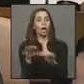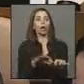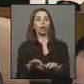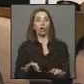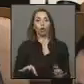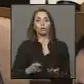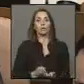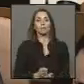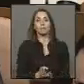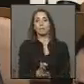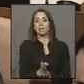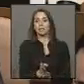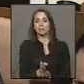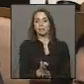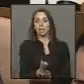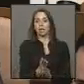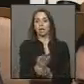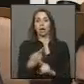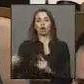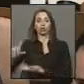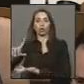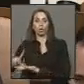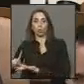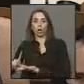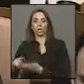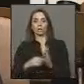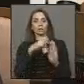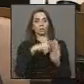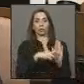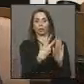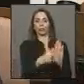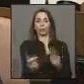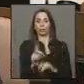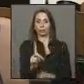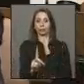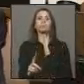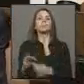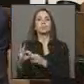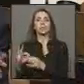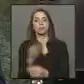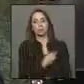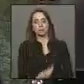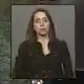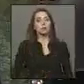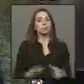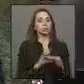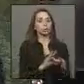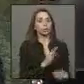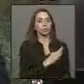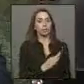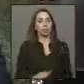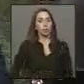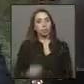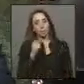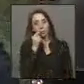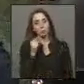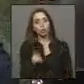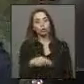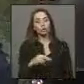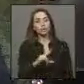deben partir de otro lugar y no de este proyecto. Gracias, señor presidente. Muchas gracias, diputado Chilling.